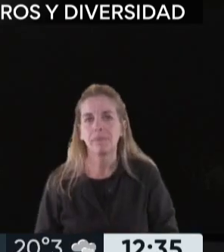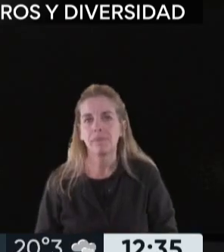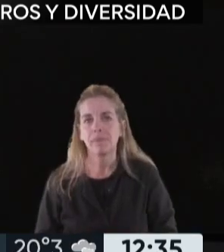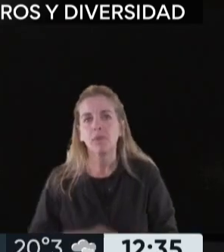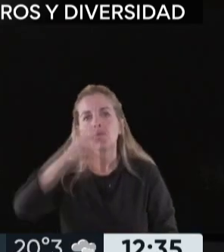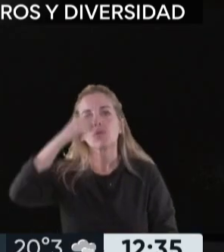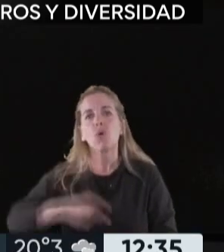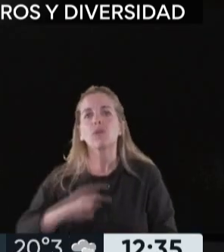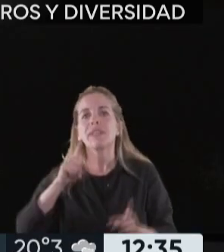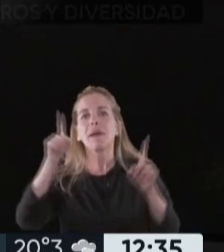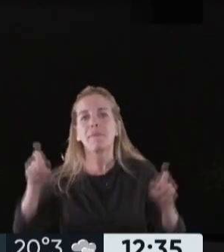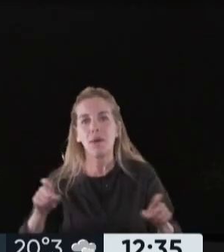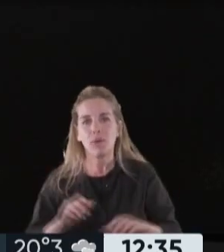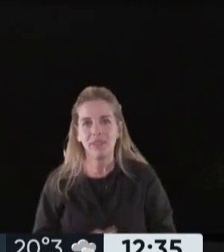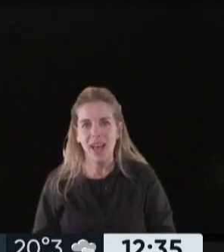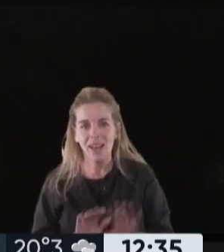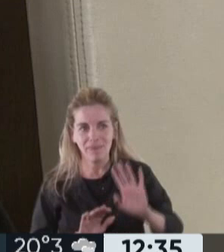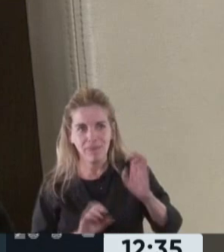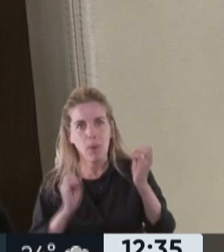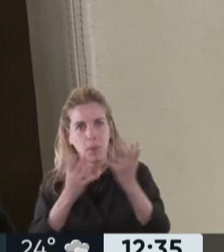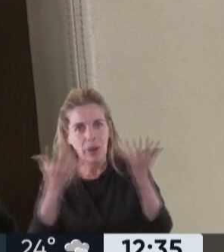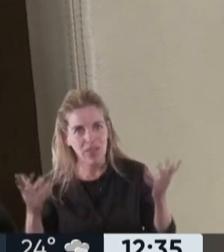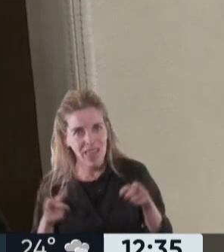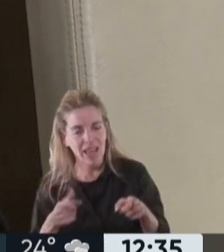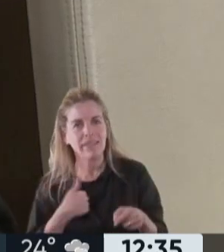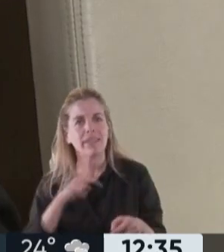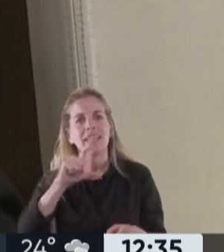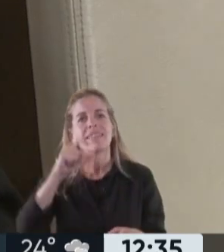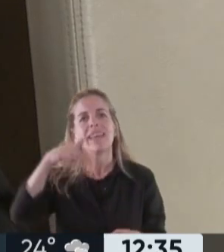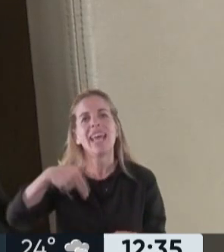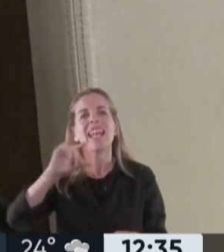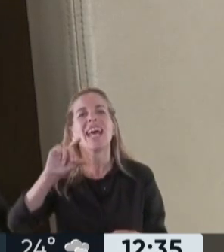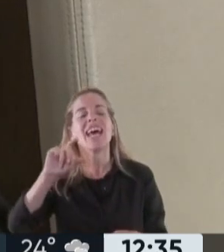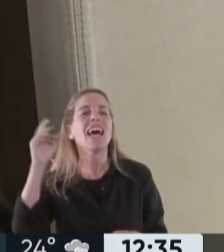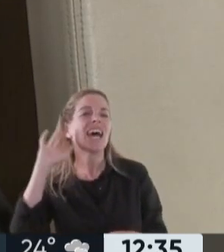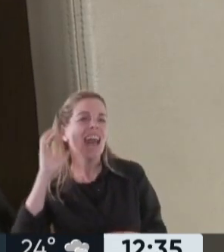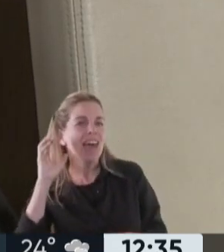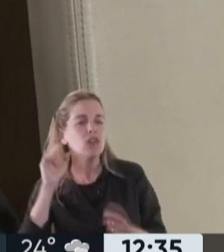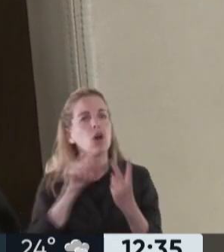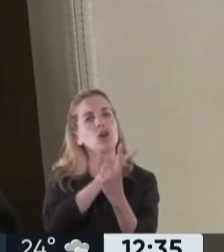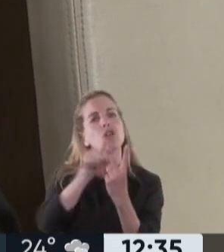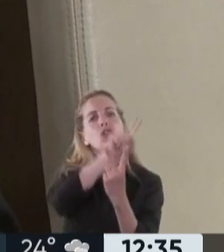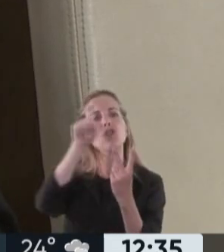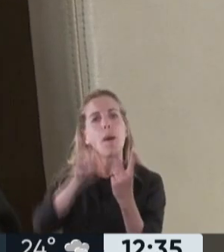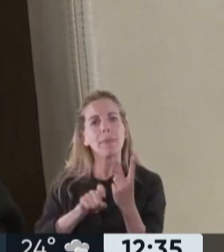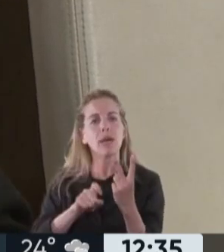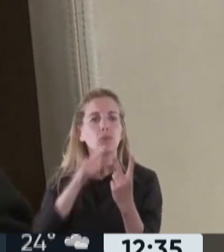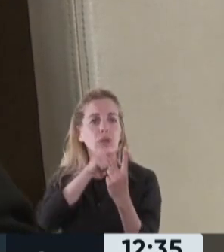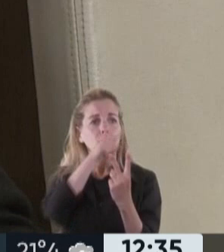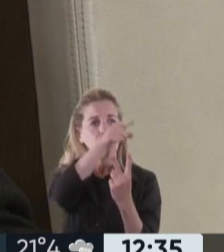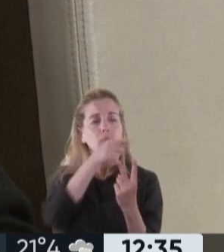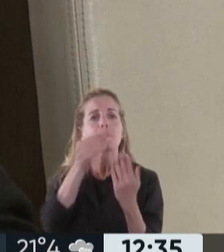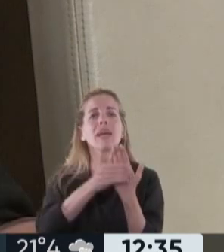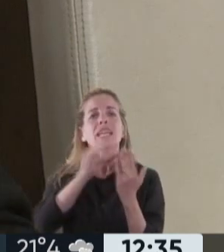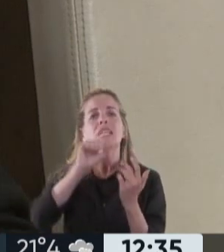pregunta. Buenos días, Nicolás Gallardo de CNN Radio. 2 consultas cortas, una para la ministra Olmos. Si